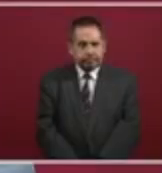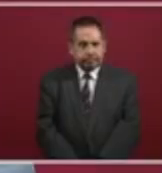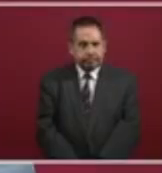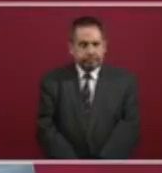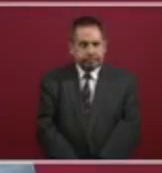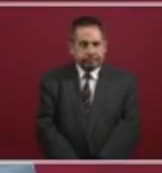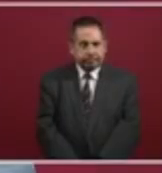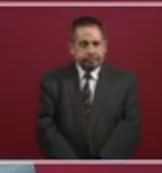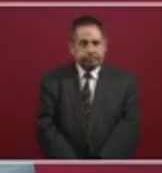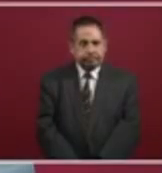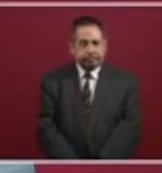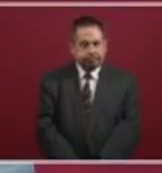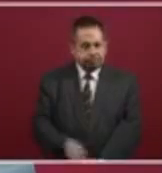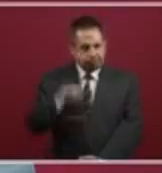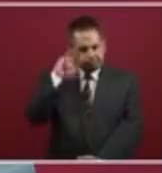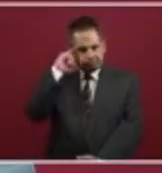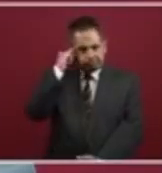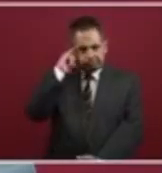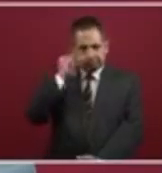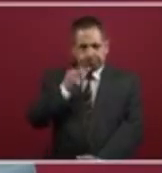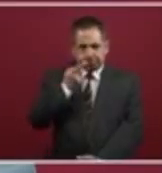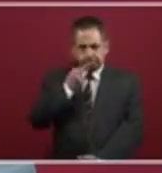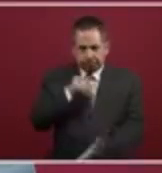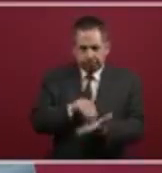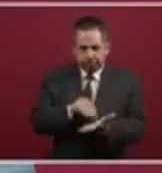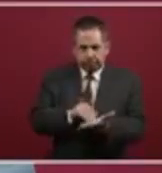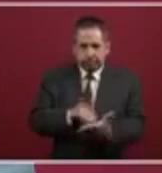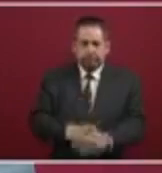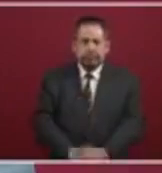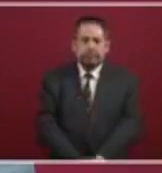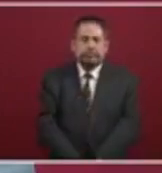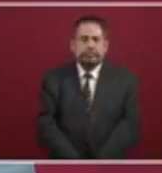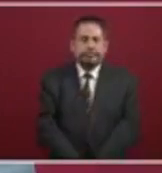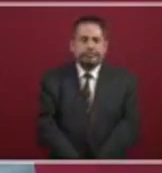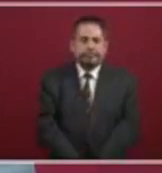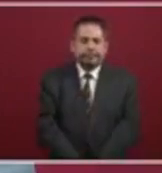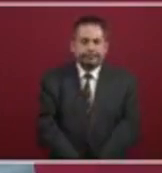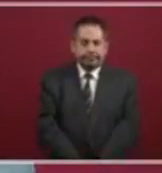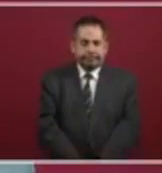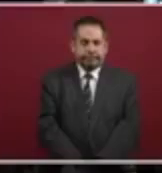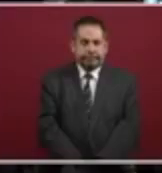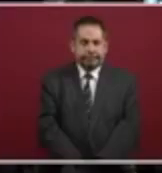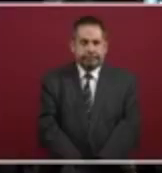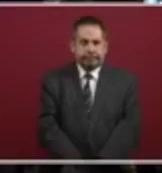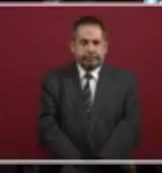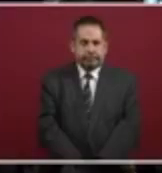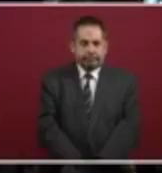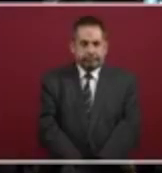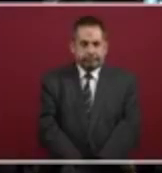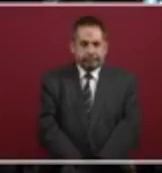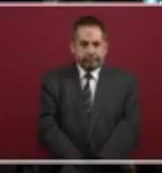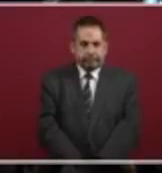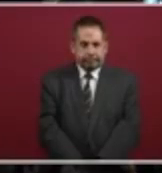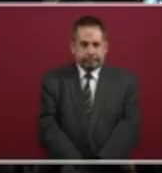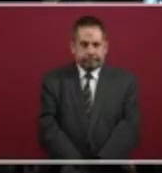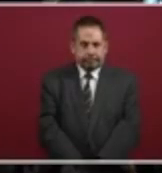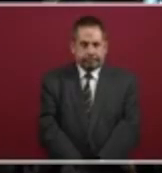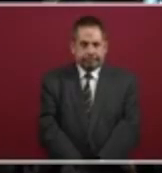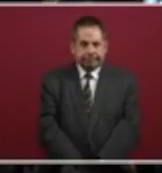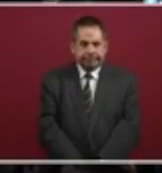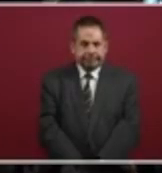Nainduunas Dukni Odat, Dukni Hamiatsa, Hayoki Yotba, Hayoko Reniba, Hayoko